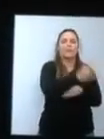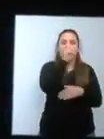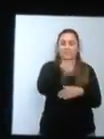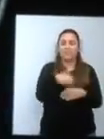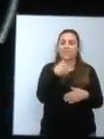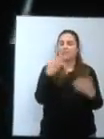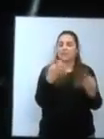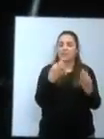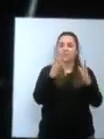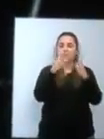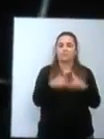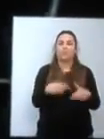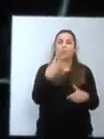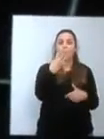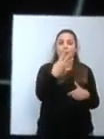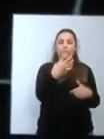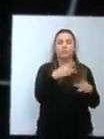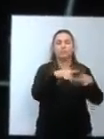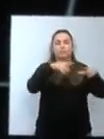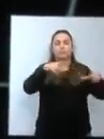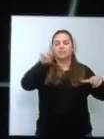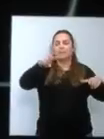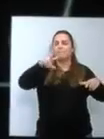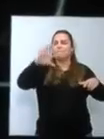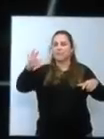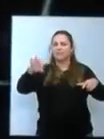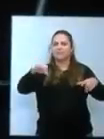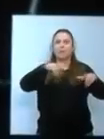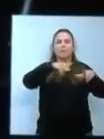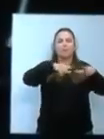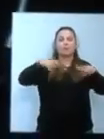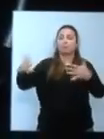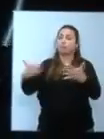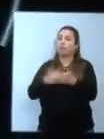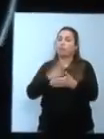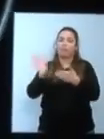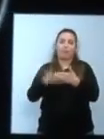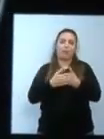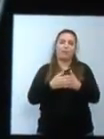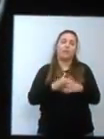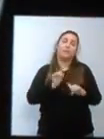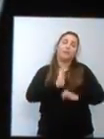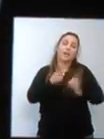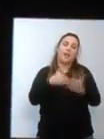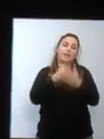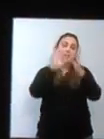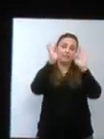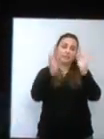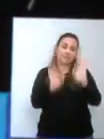son 4 remontes, 20 y tantas pistas, ¿verdad, Javier? De momento todas cerradas en espera de que, como dice Javier,